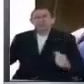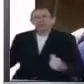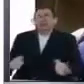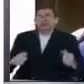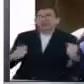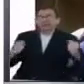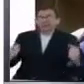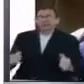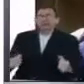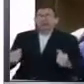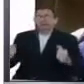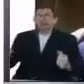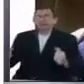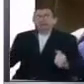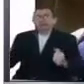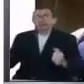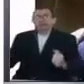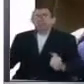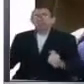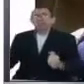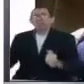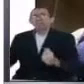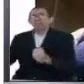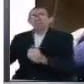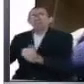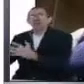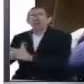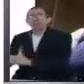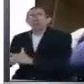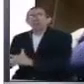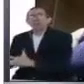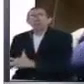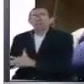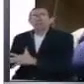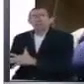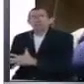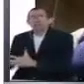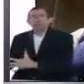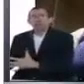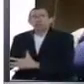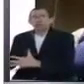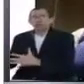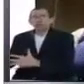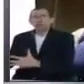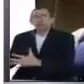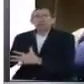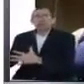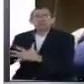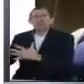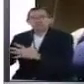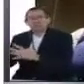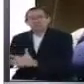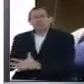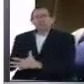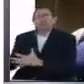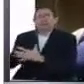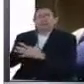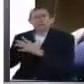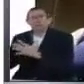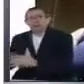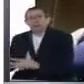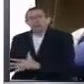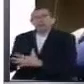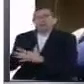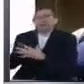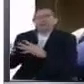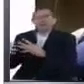están destruidos, pero yo lo hice aquí fue la cruz para que tú tuvieras salvación, perdón